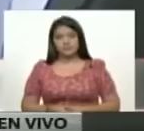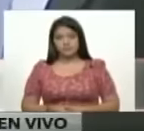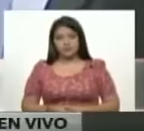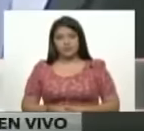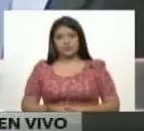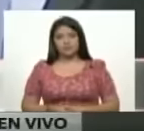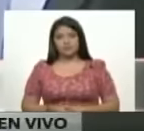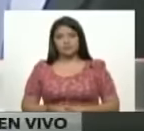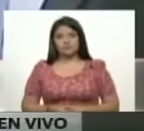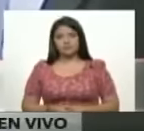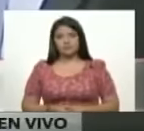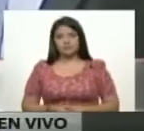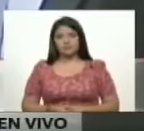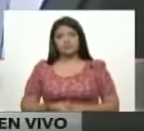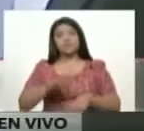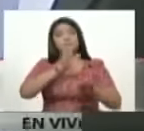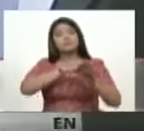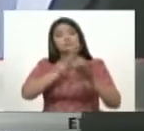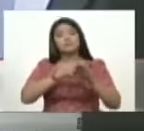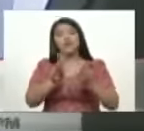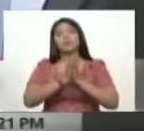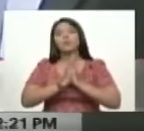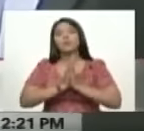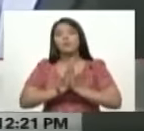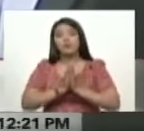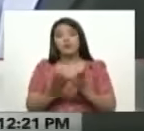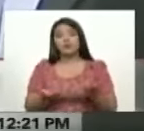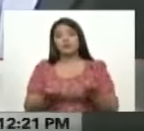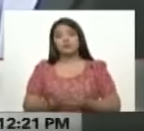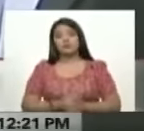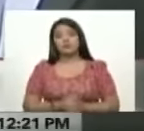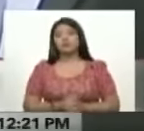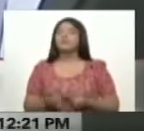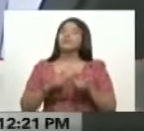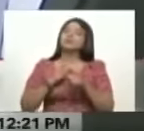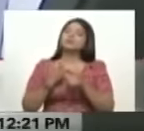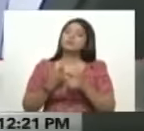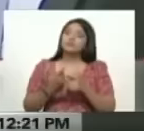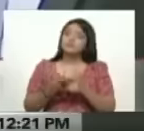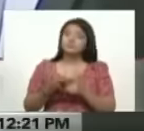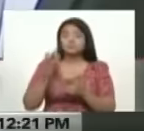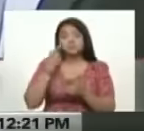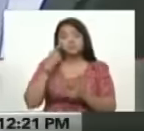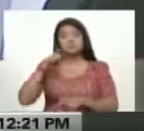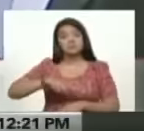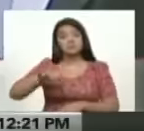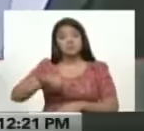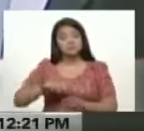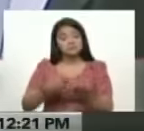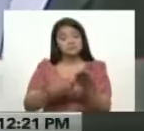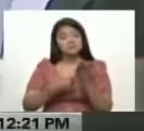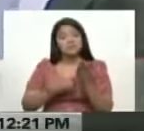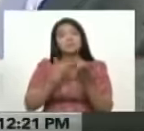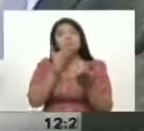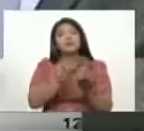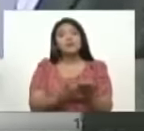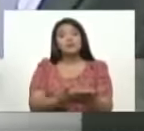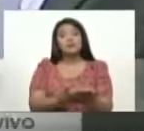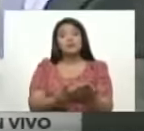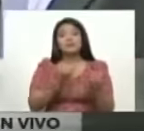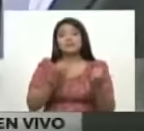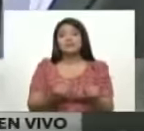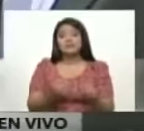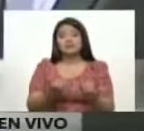Y de allí, por favor, se consideró procedente la solicitud de